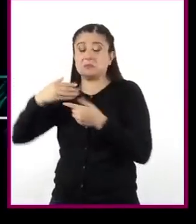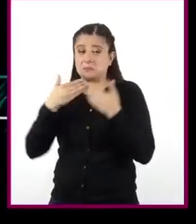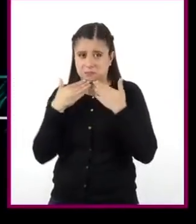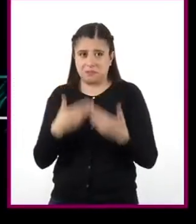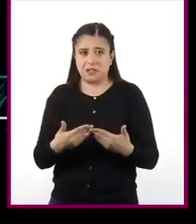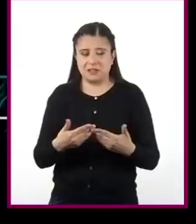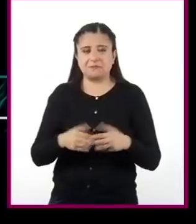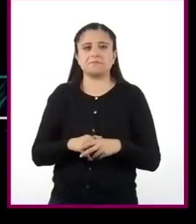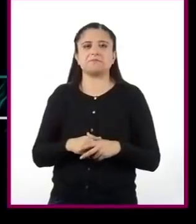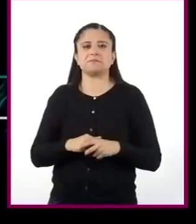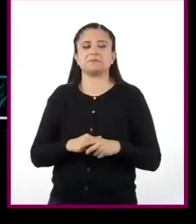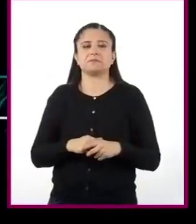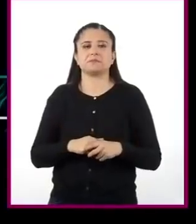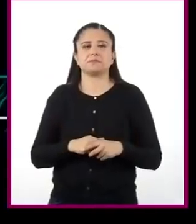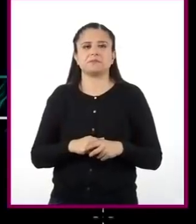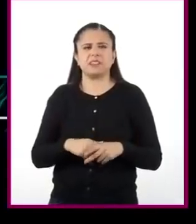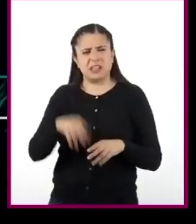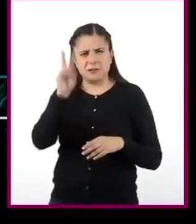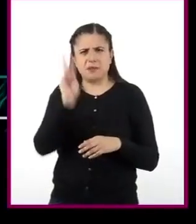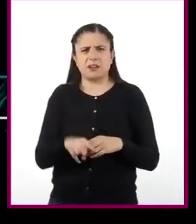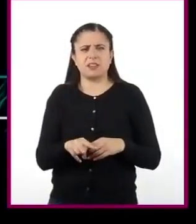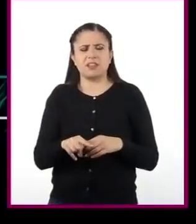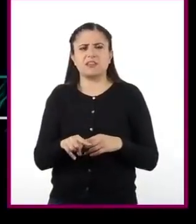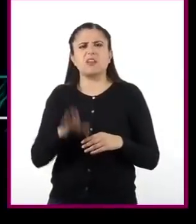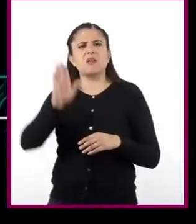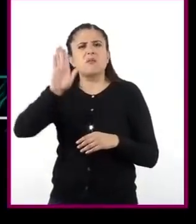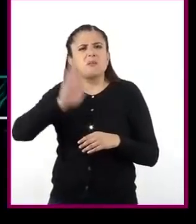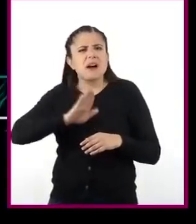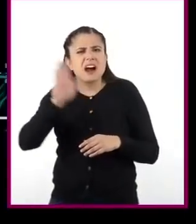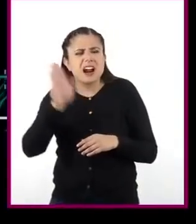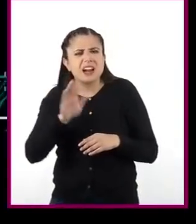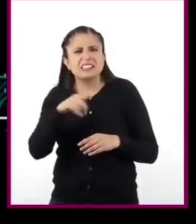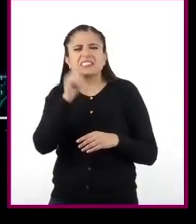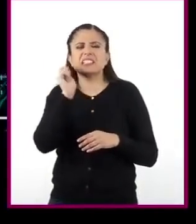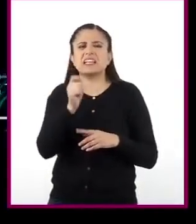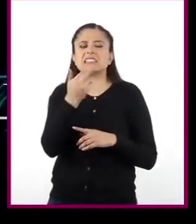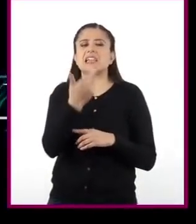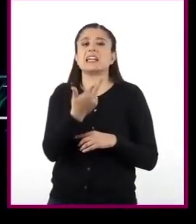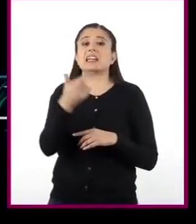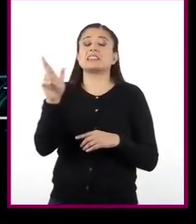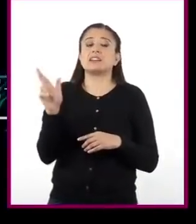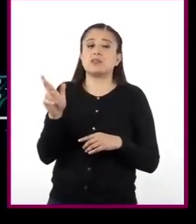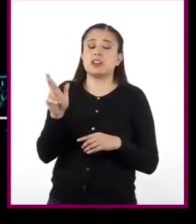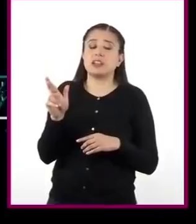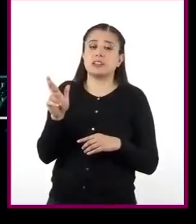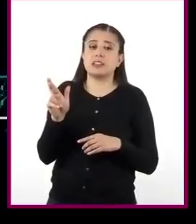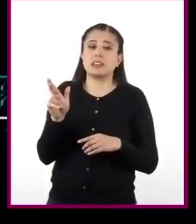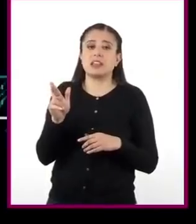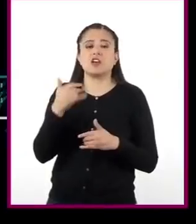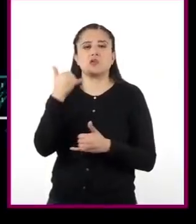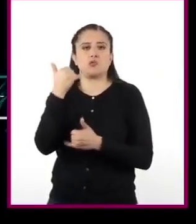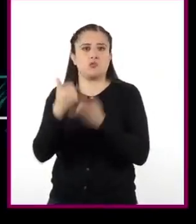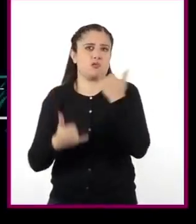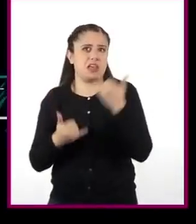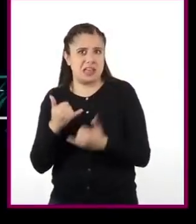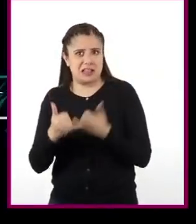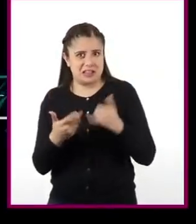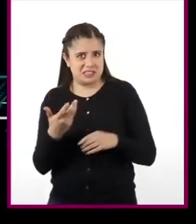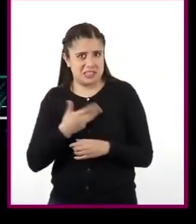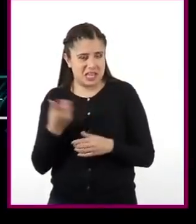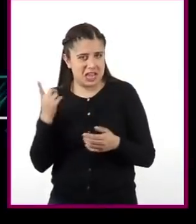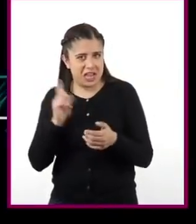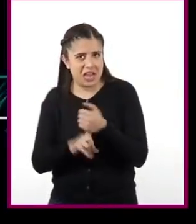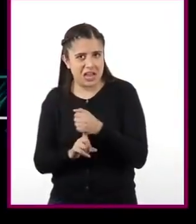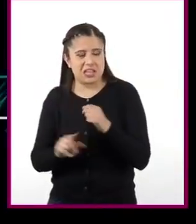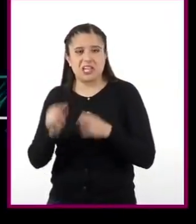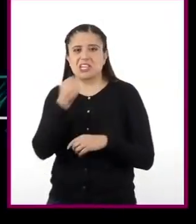que, en realidad, parece ser que es un restaurante que a lo mejor da juguetes o tiene juegos